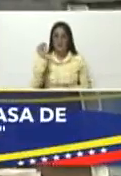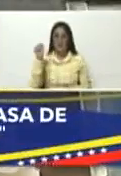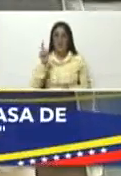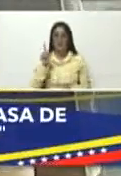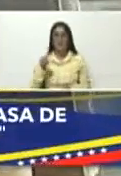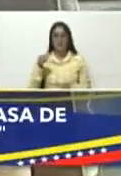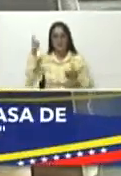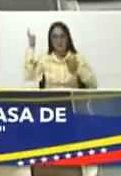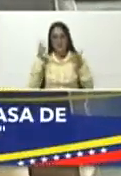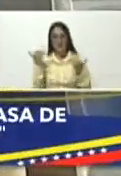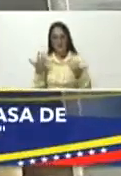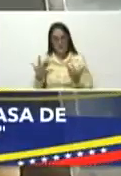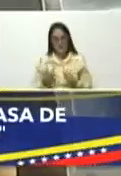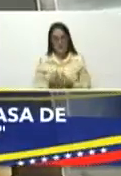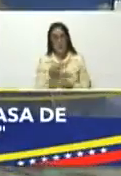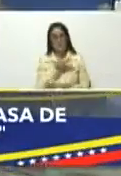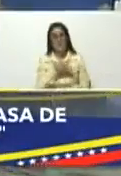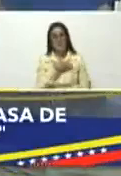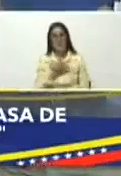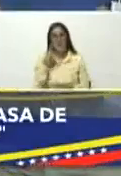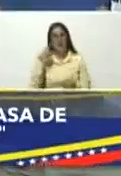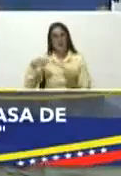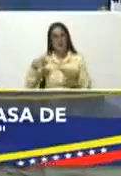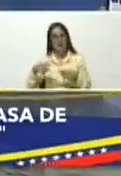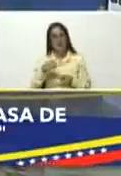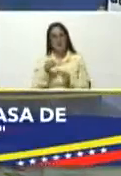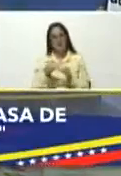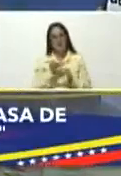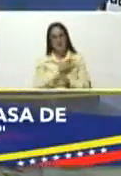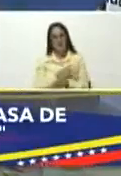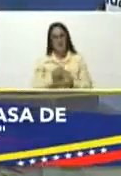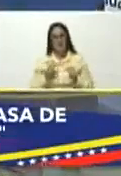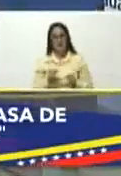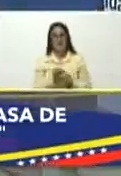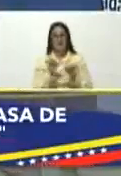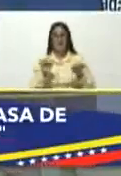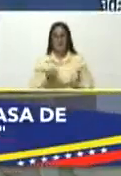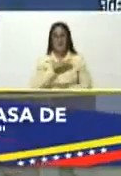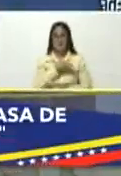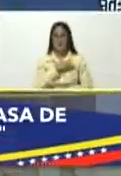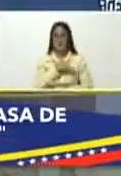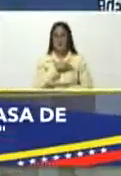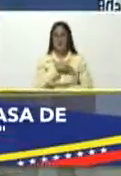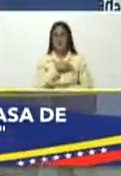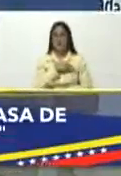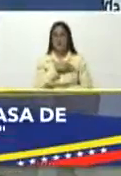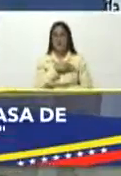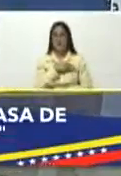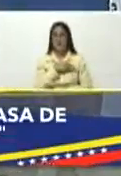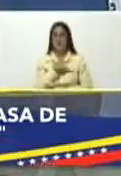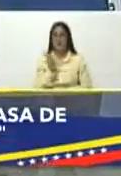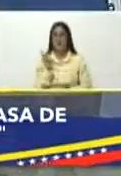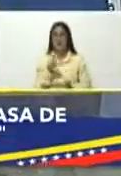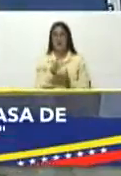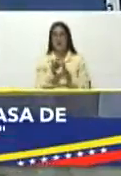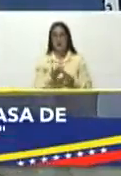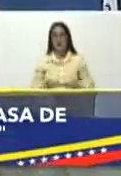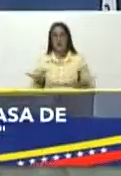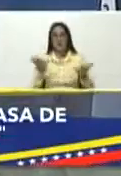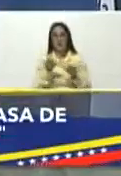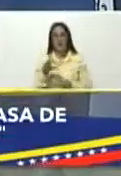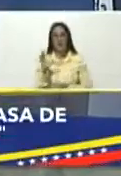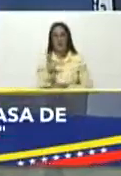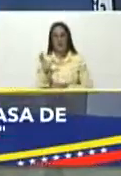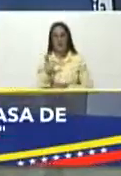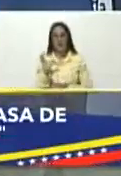Chávez aquí, que las misiones cada día se han fortalecido más, que este sistema de misiones ha llegado a todos los rincones de Caracas.